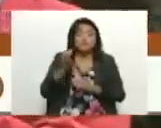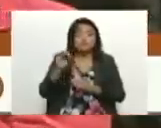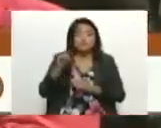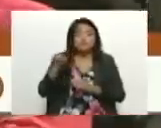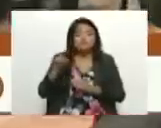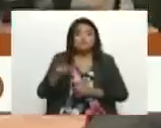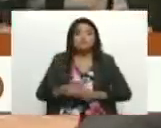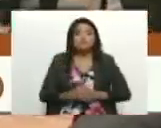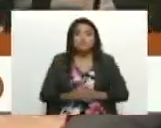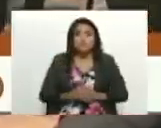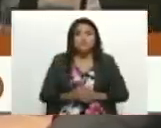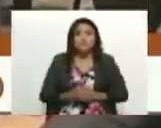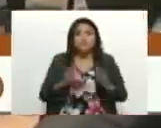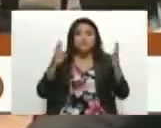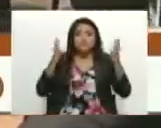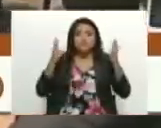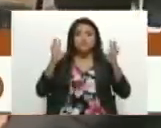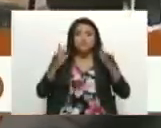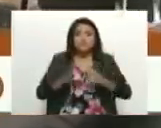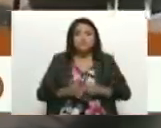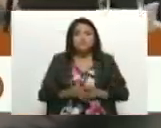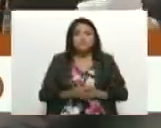proceso de lucha contra la corrupción.